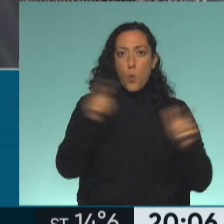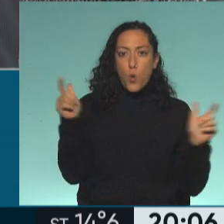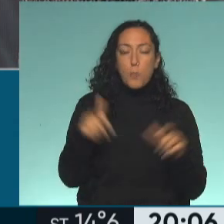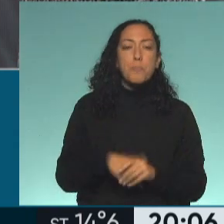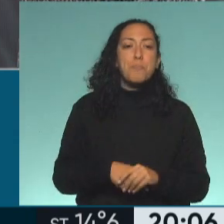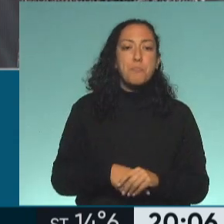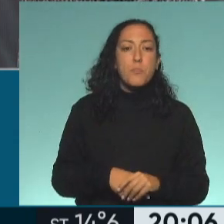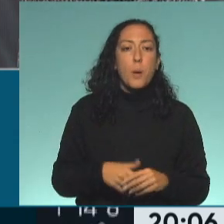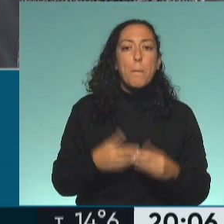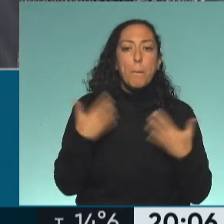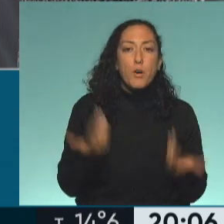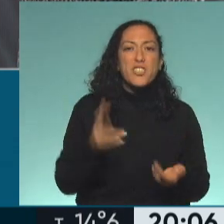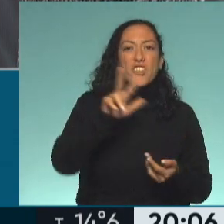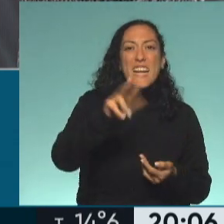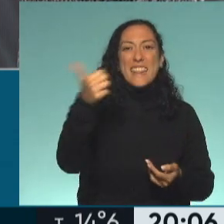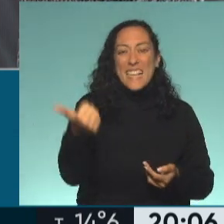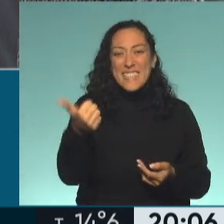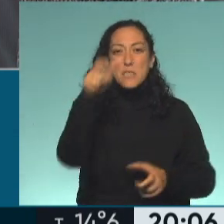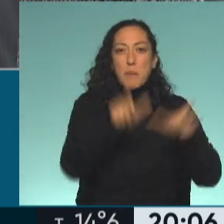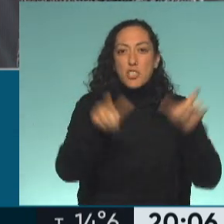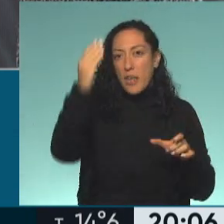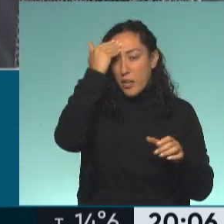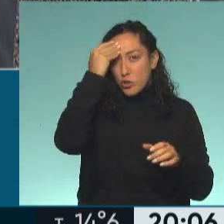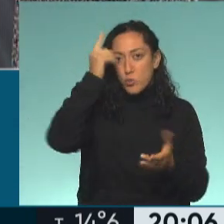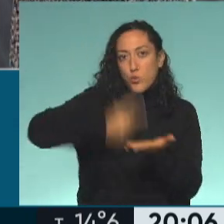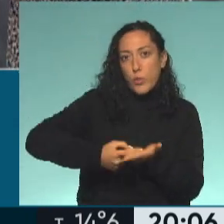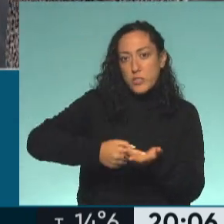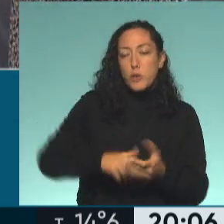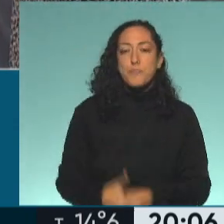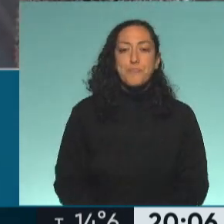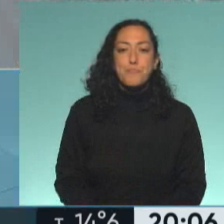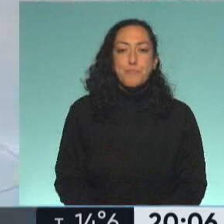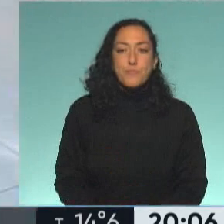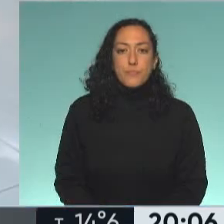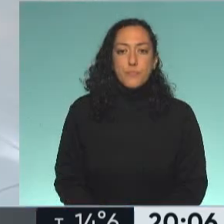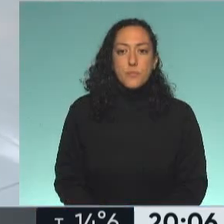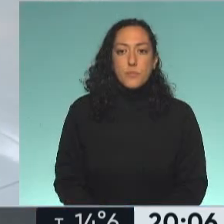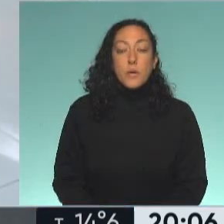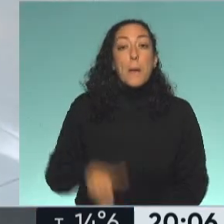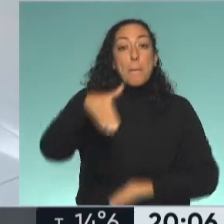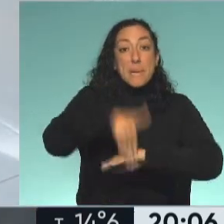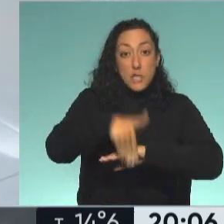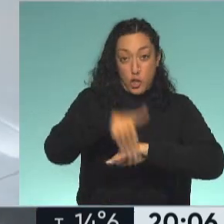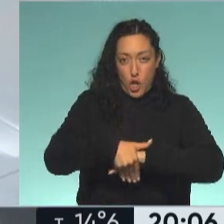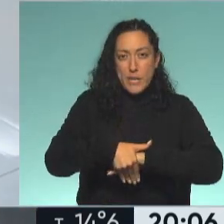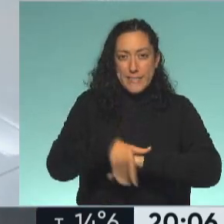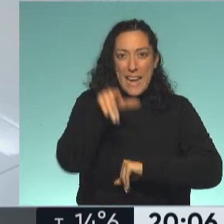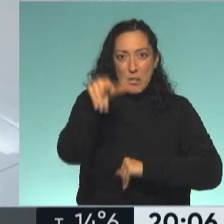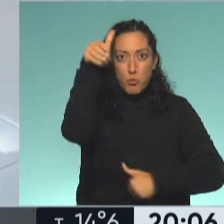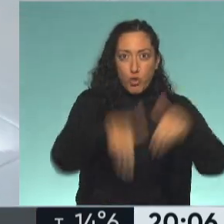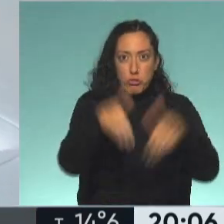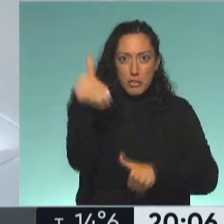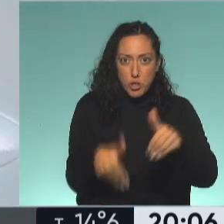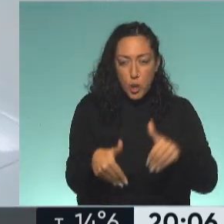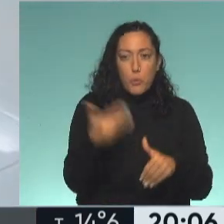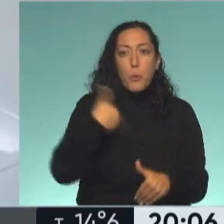votar 36 convencionales constituyentes. Diana. Muy bien. Y vamos cerrando con Misiones, donde la elección sería